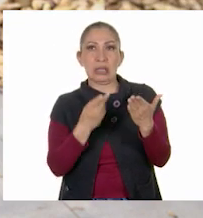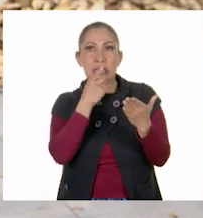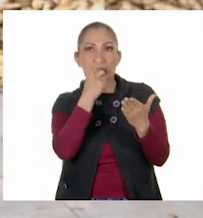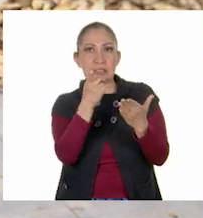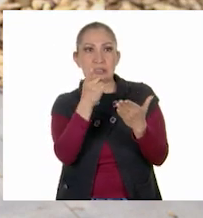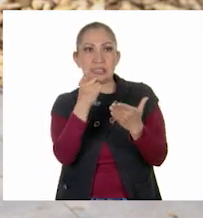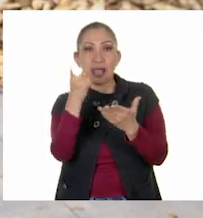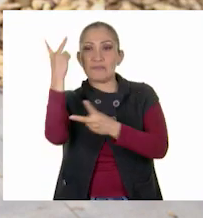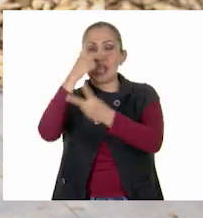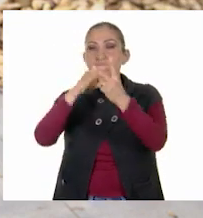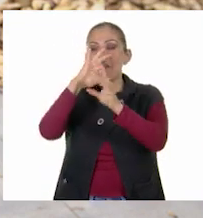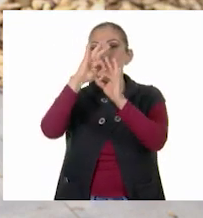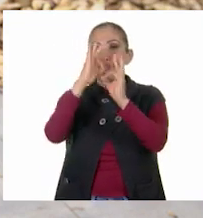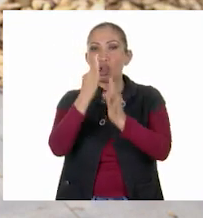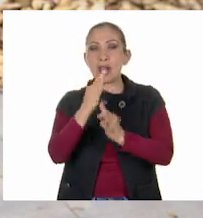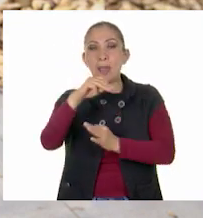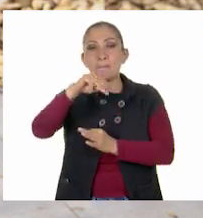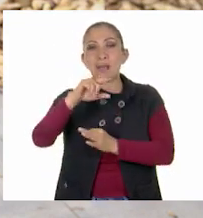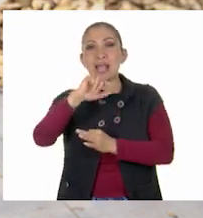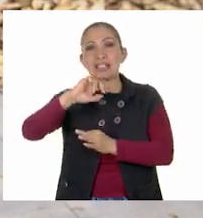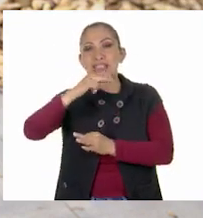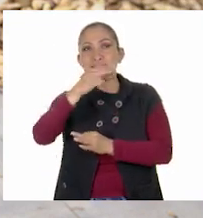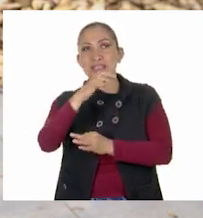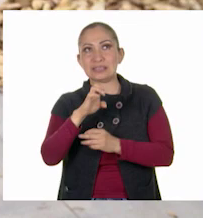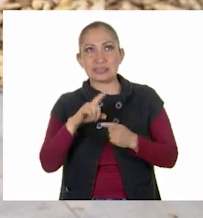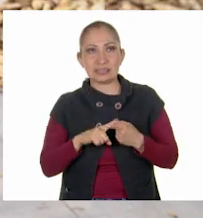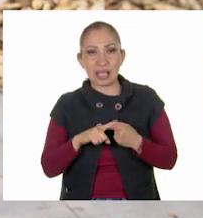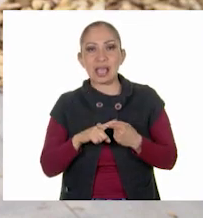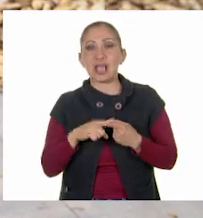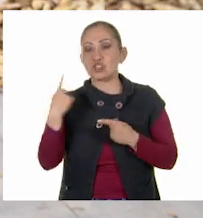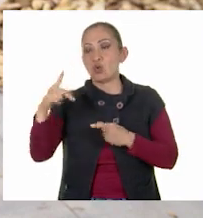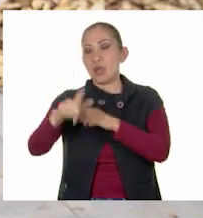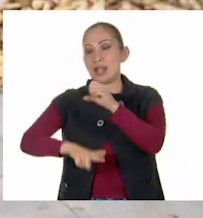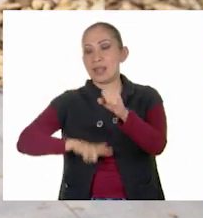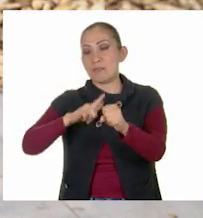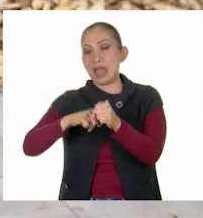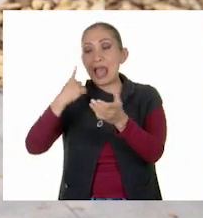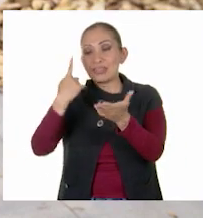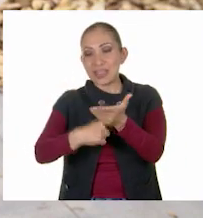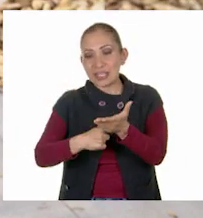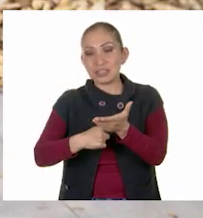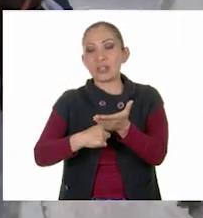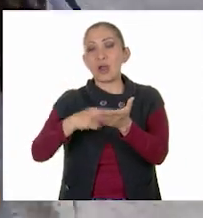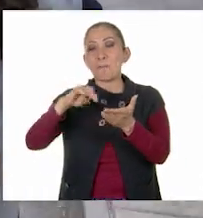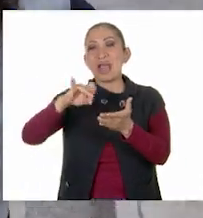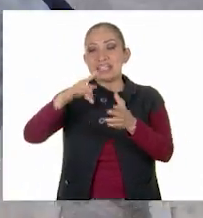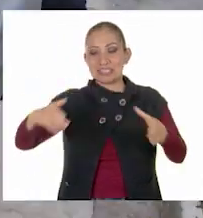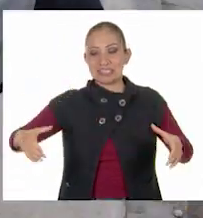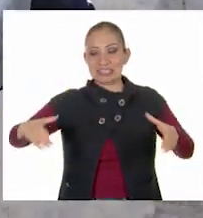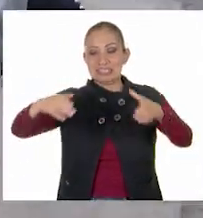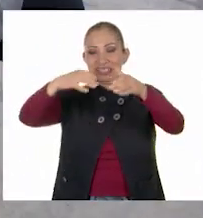supuestamente vienen unas figuras que son la Malinche, sus animales que hay dentro de la Malinche.